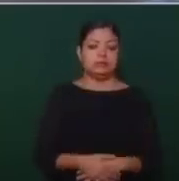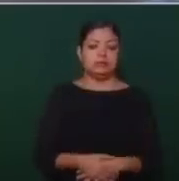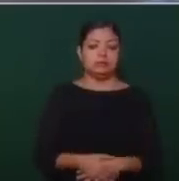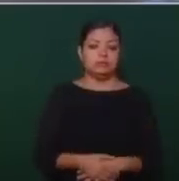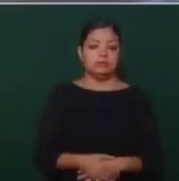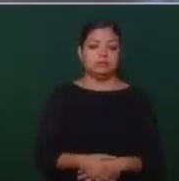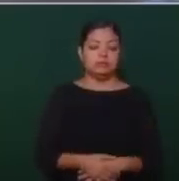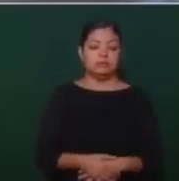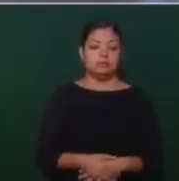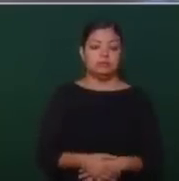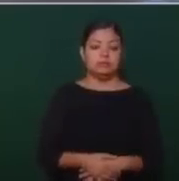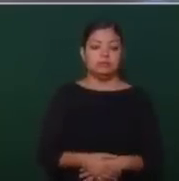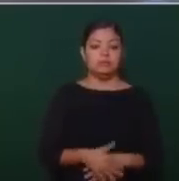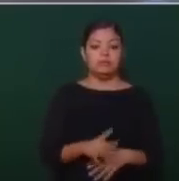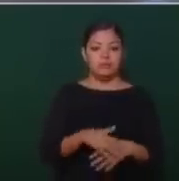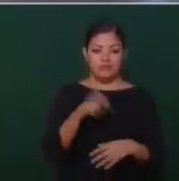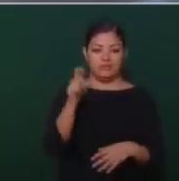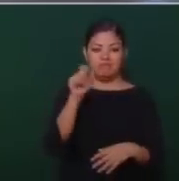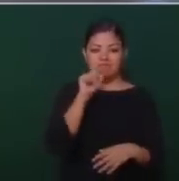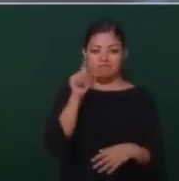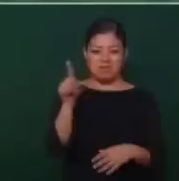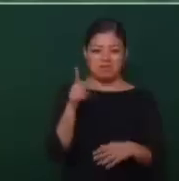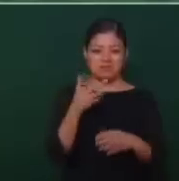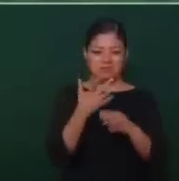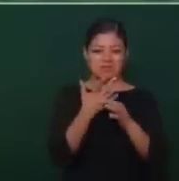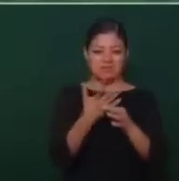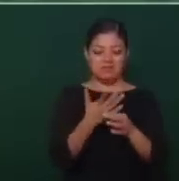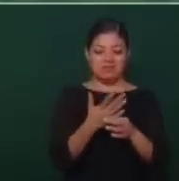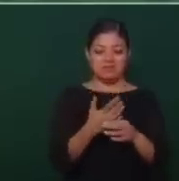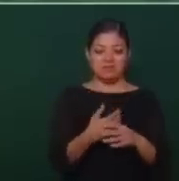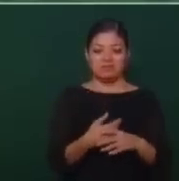por lo que tú estás planteando.